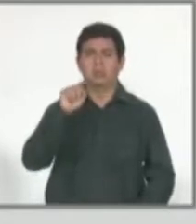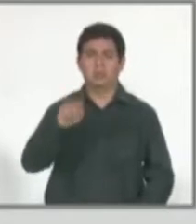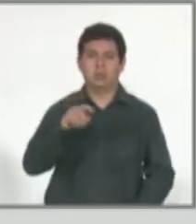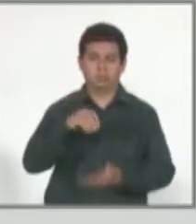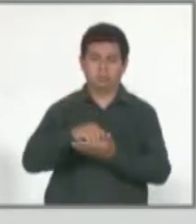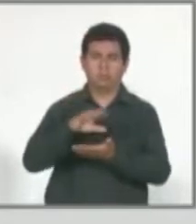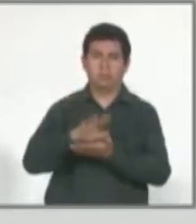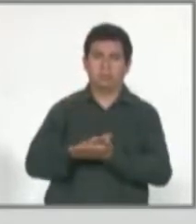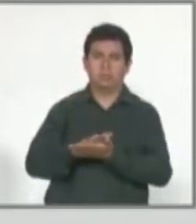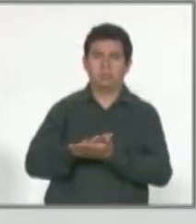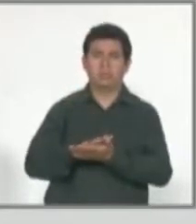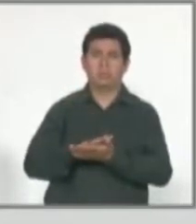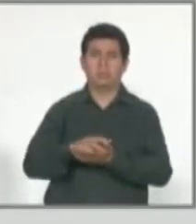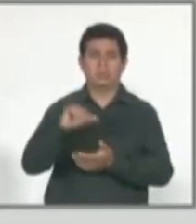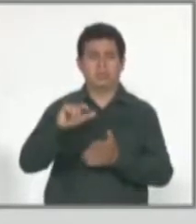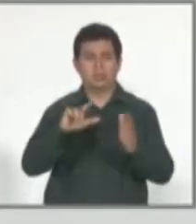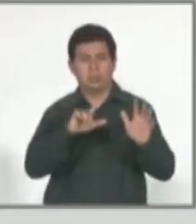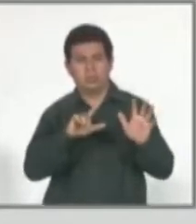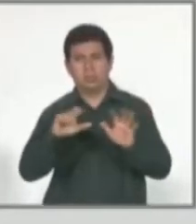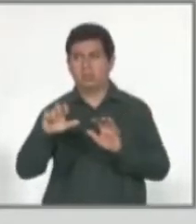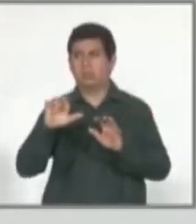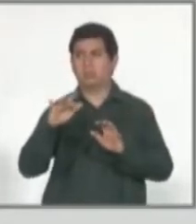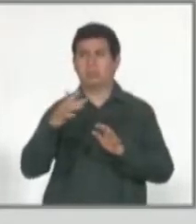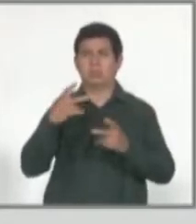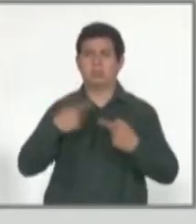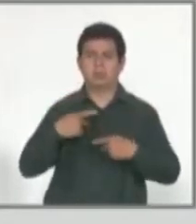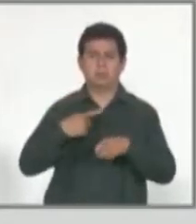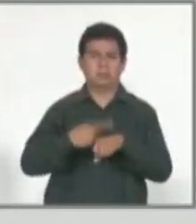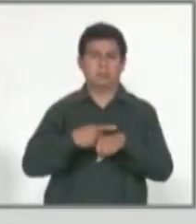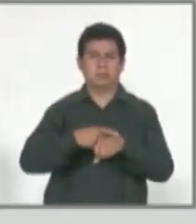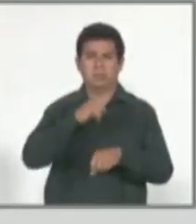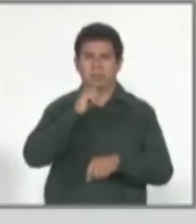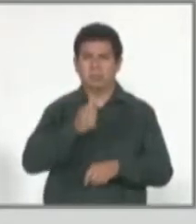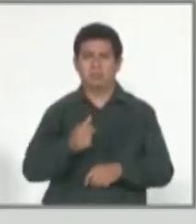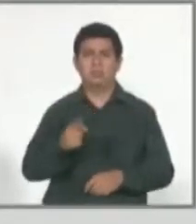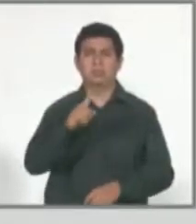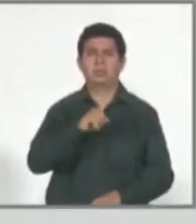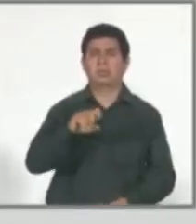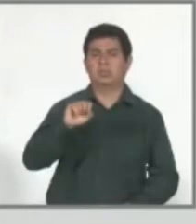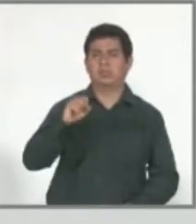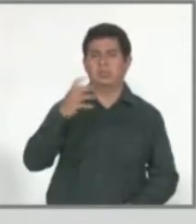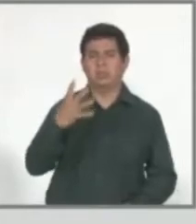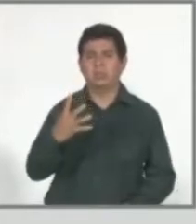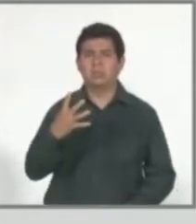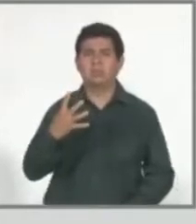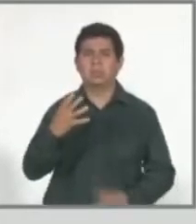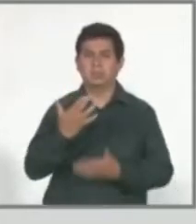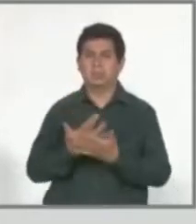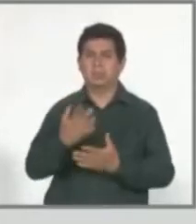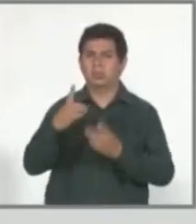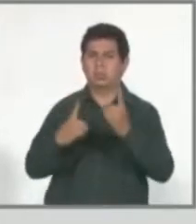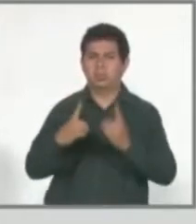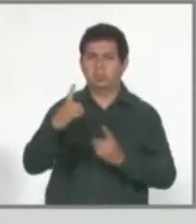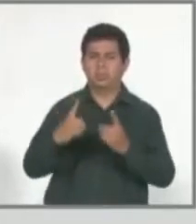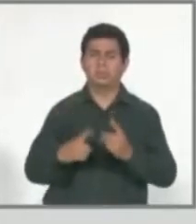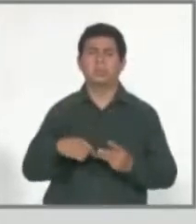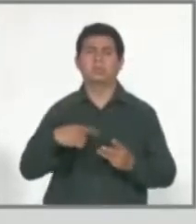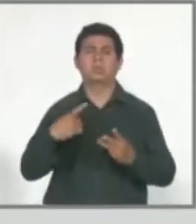reporte es de 850 casos negativos 164 casos sospechosos